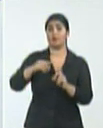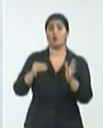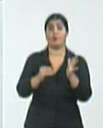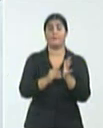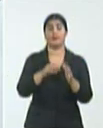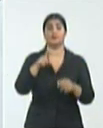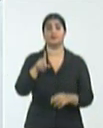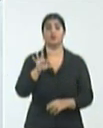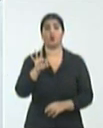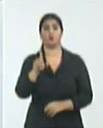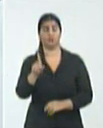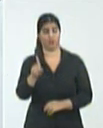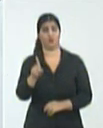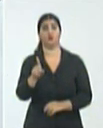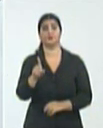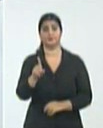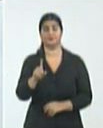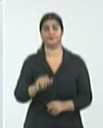diagnosticados,